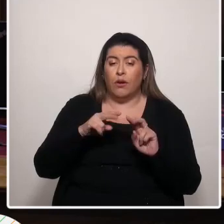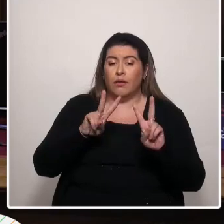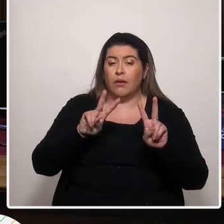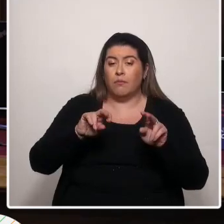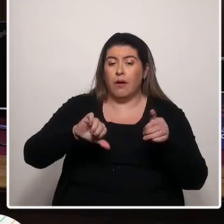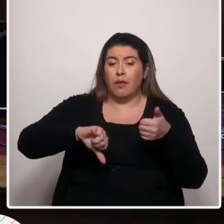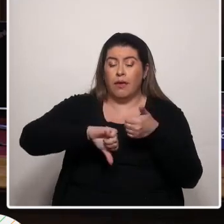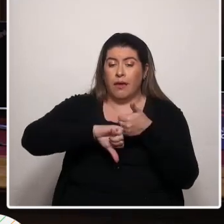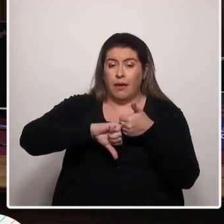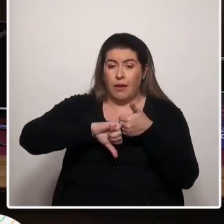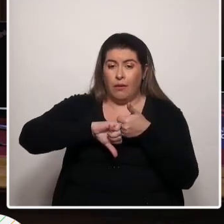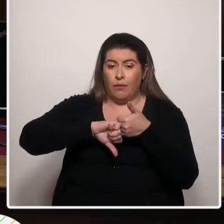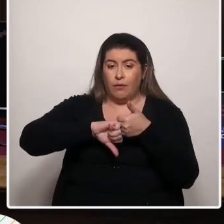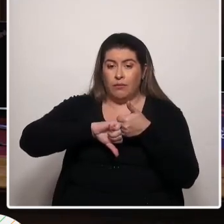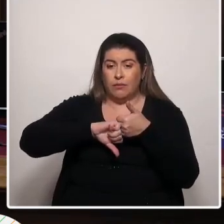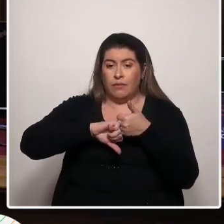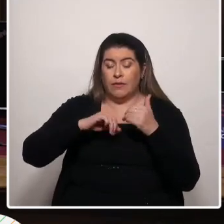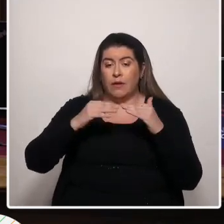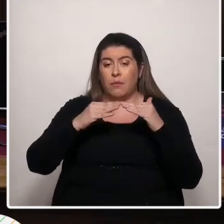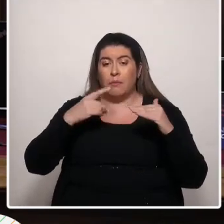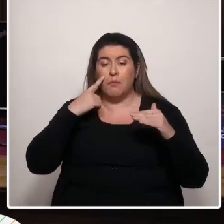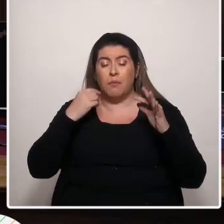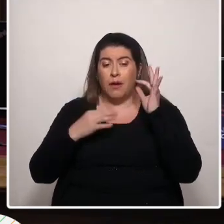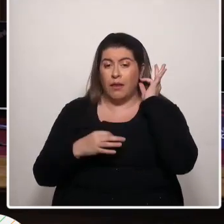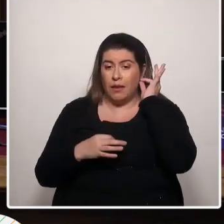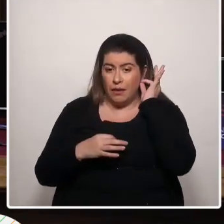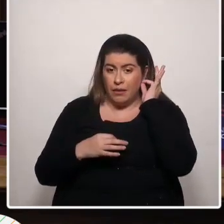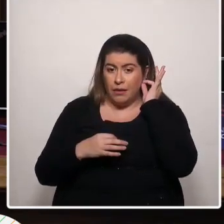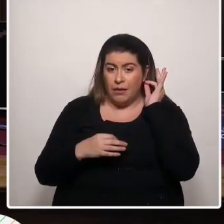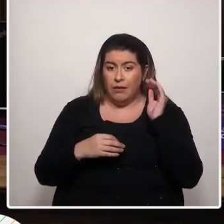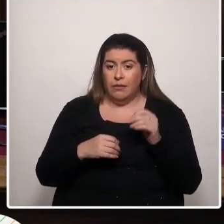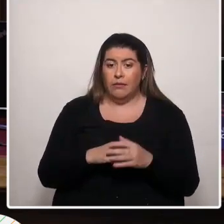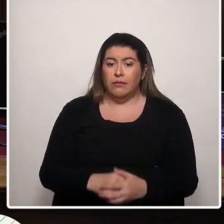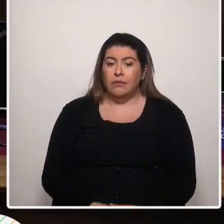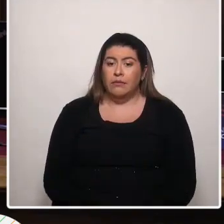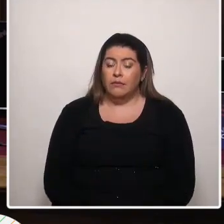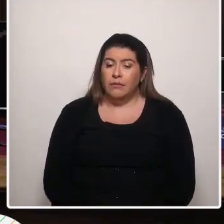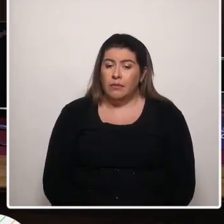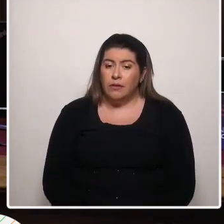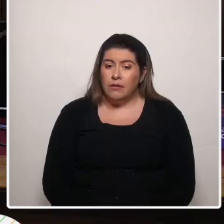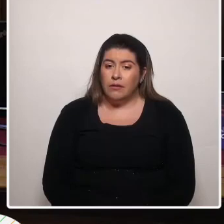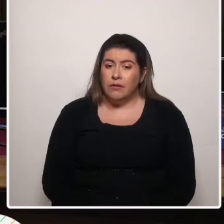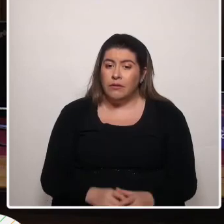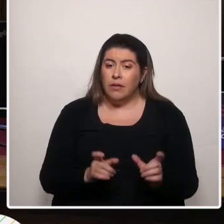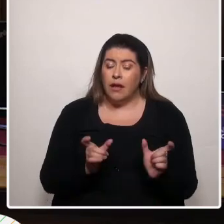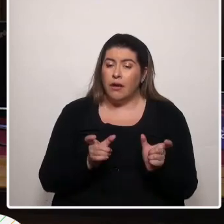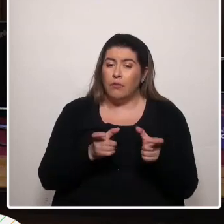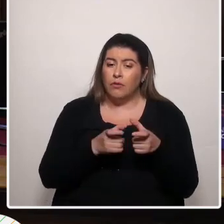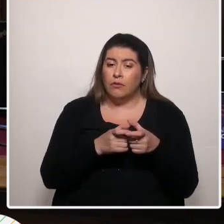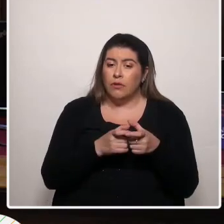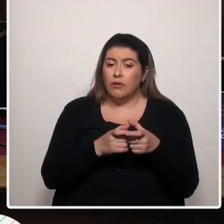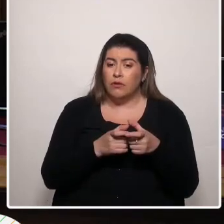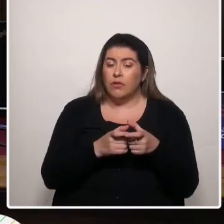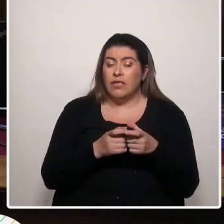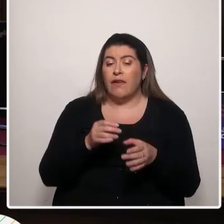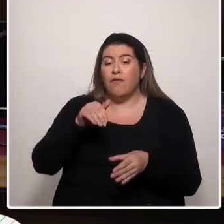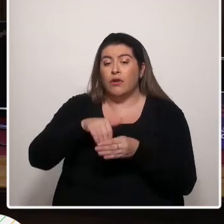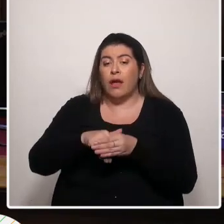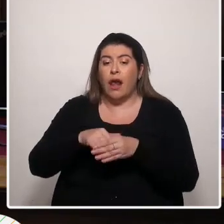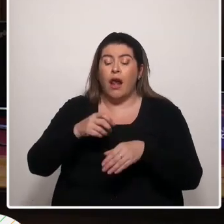ser compartido o no, y en segundo lugar, si la votación va a ser por dos al mismo tiempo o